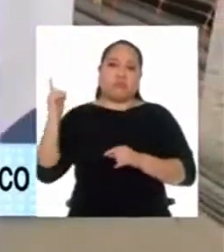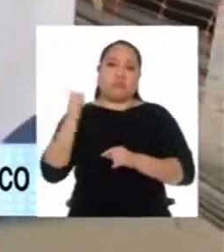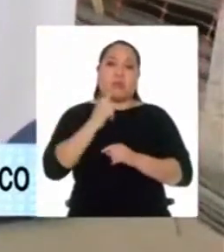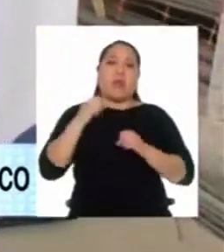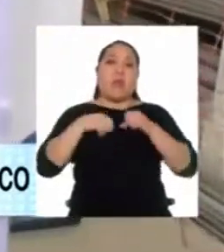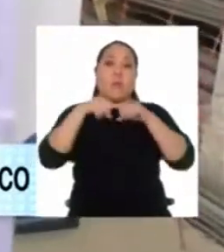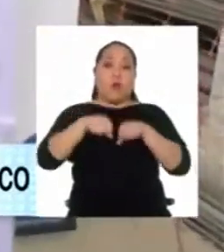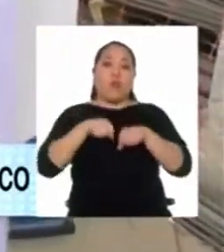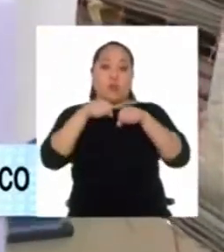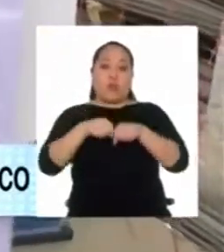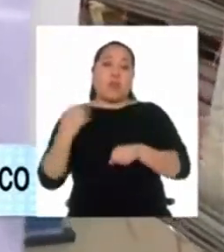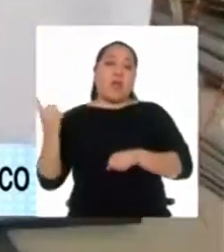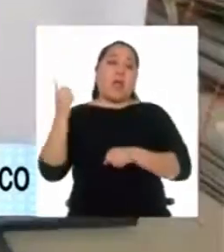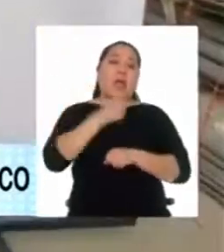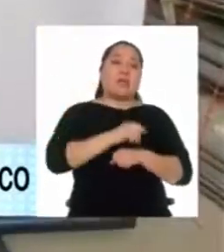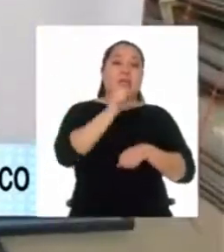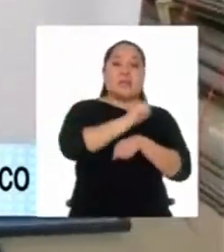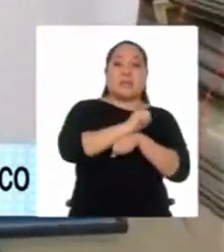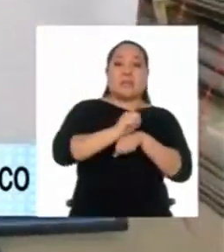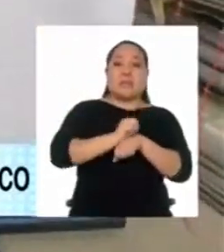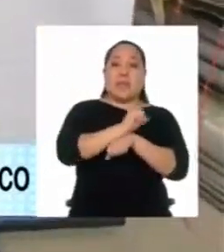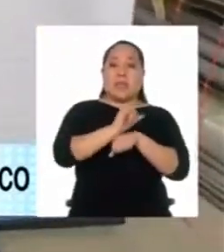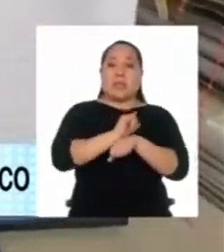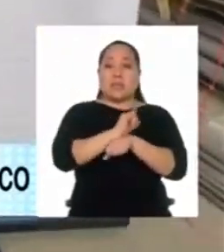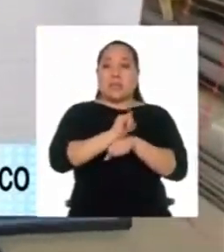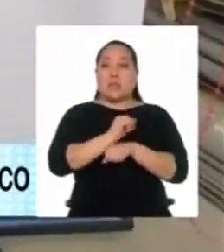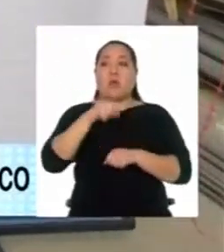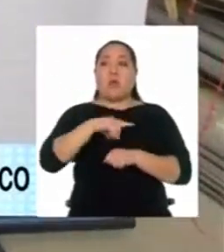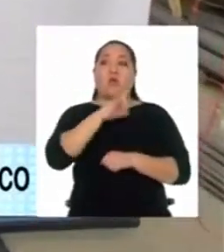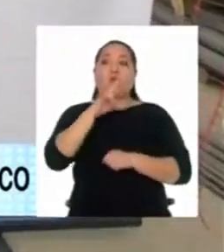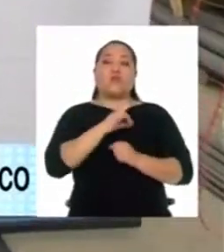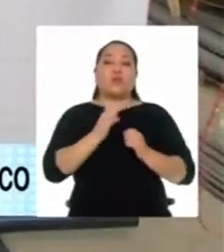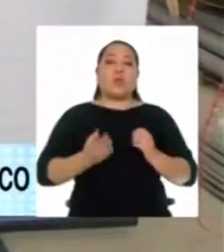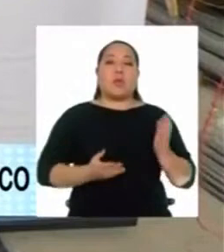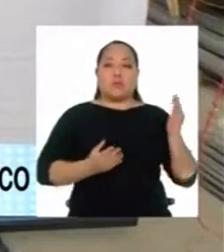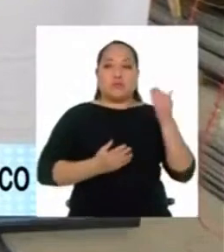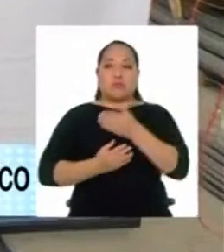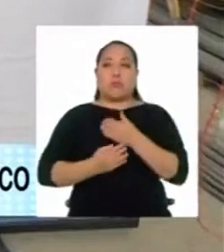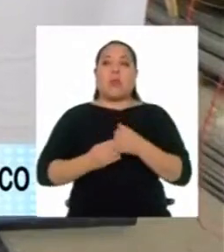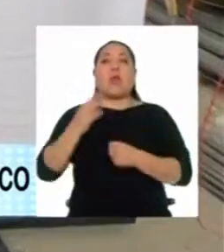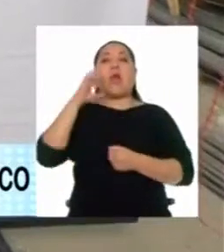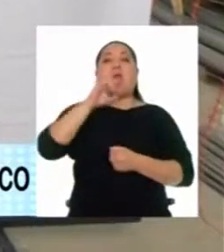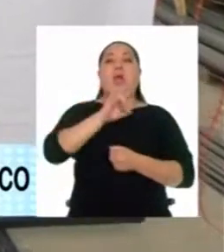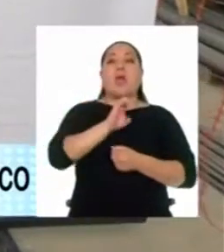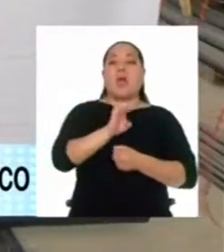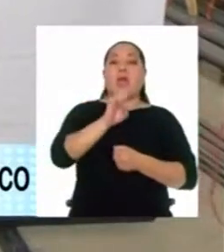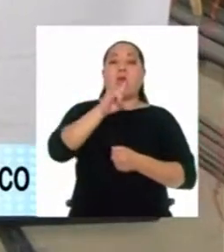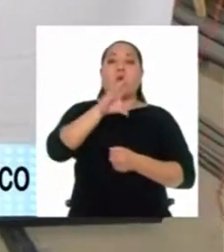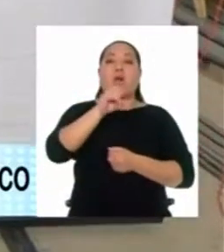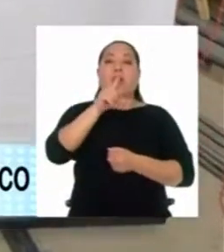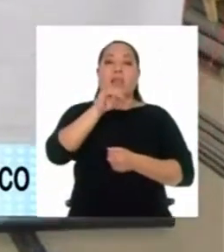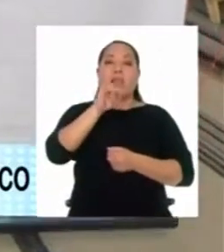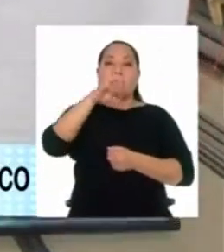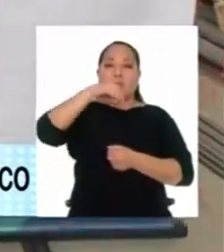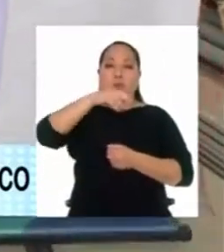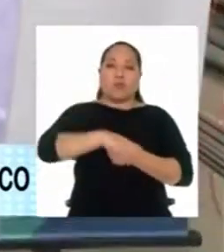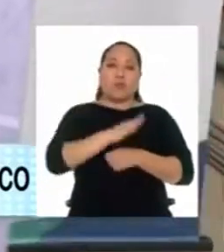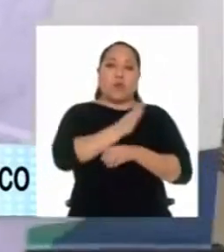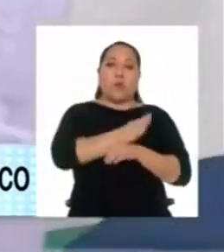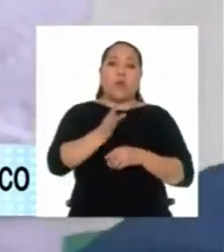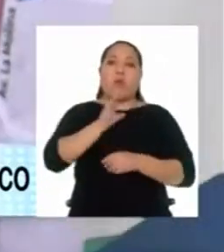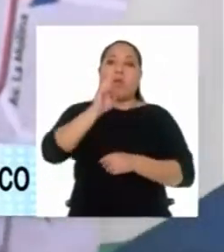La Molina hacia San Isidro pueden usar la avenida Paseo de los Eucaliptos y continuar por Vía Evitamiento,